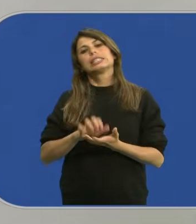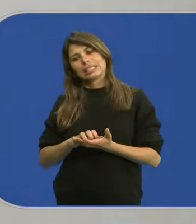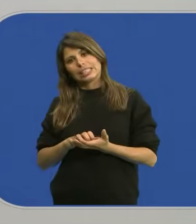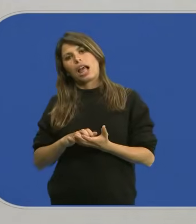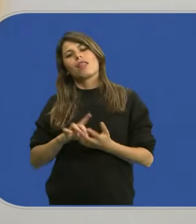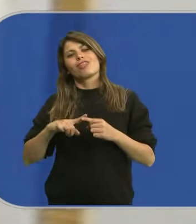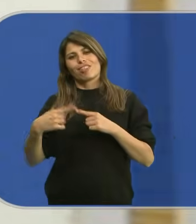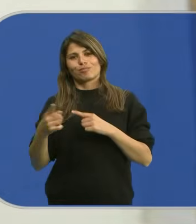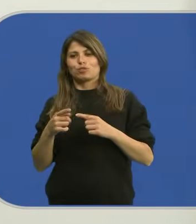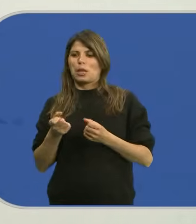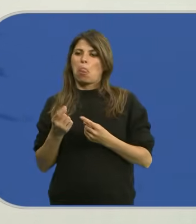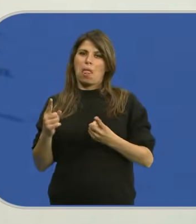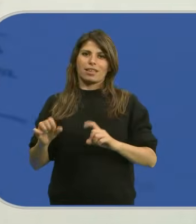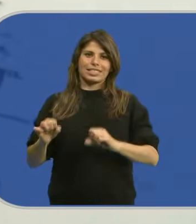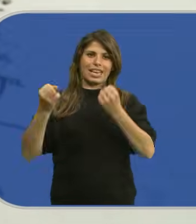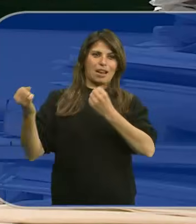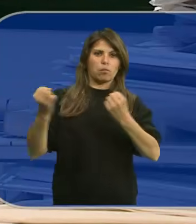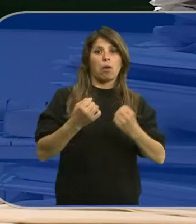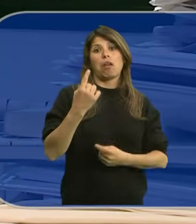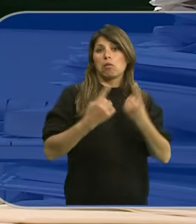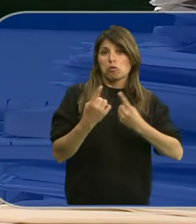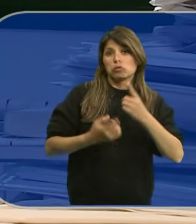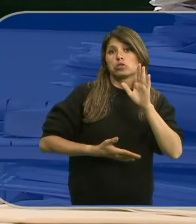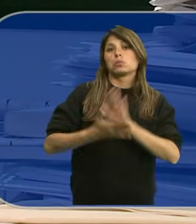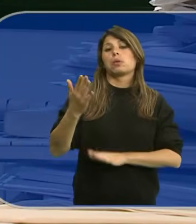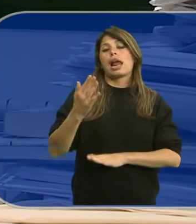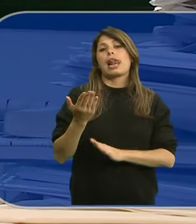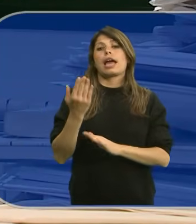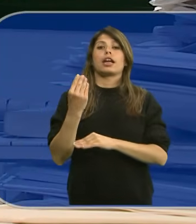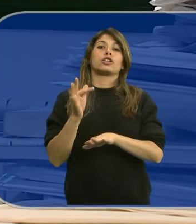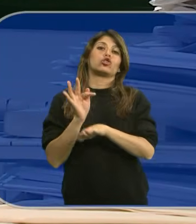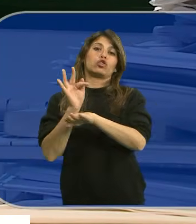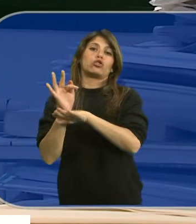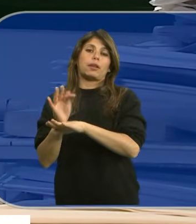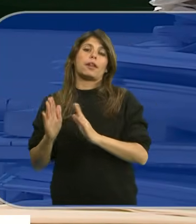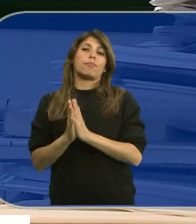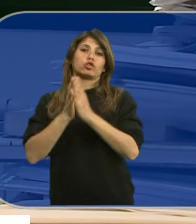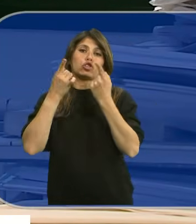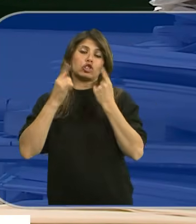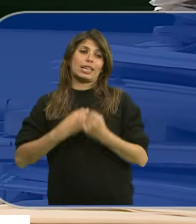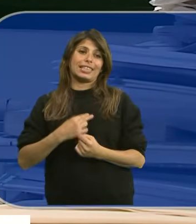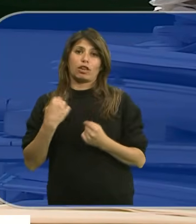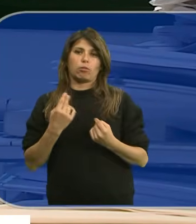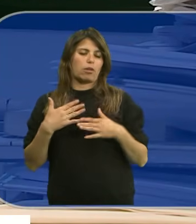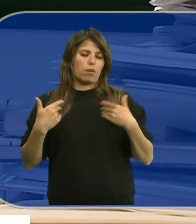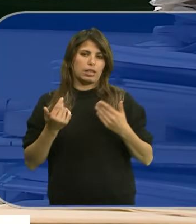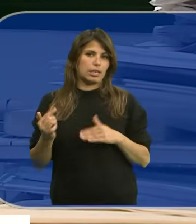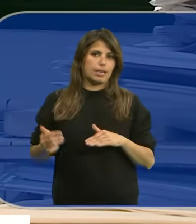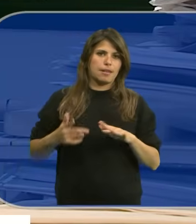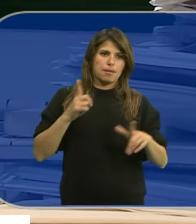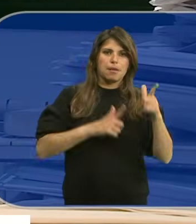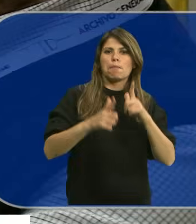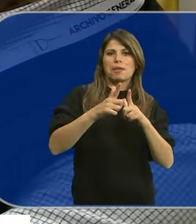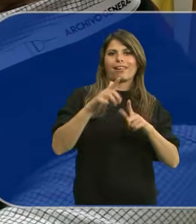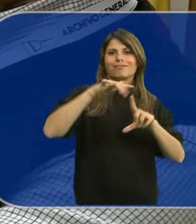les dan salvoconductos. Algunos pues peregrinarían hacia la tumba del apóstol Santiago, pero lo normal, como cualquier pueblo nómada, va hacia el sur, que hace una